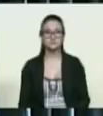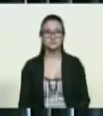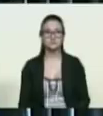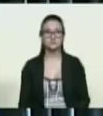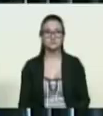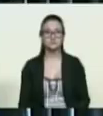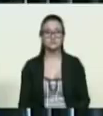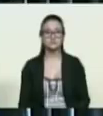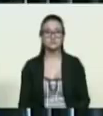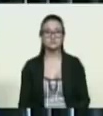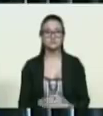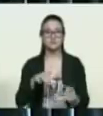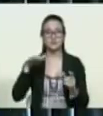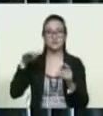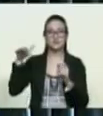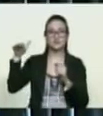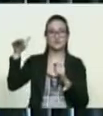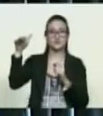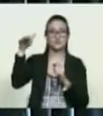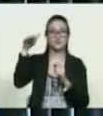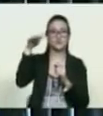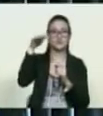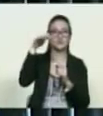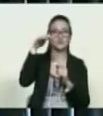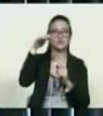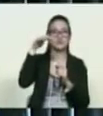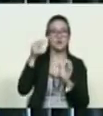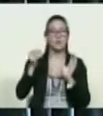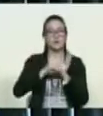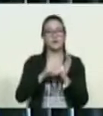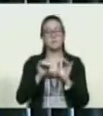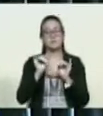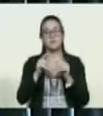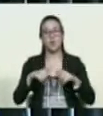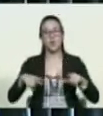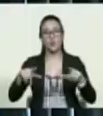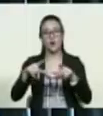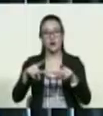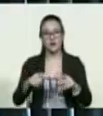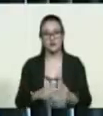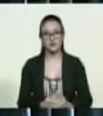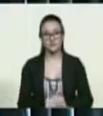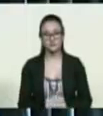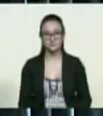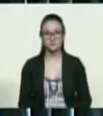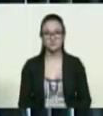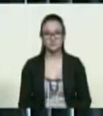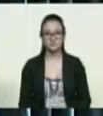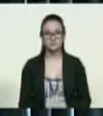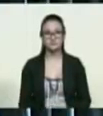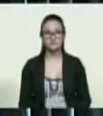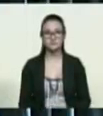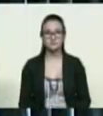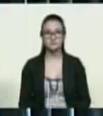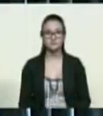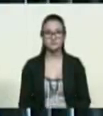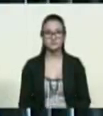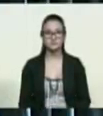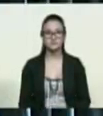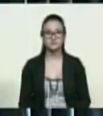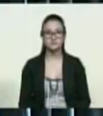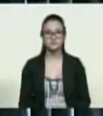está dirigiendo, piensa un poco y luego vuelve a irse hacia el sitio de donde fue